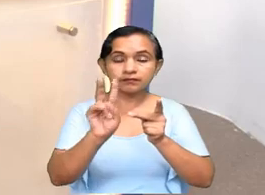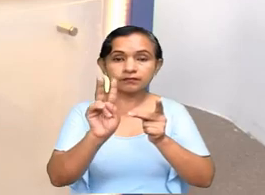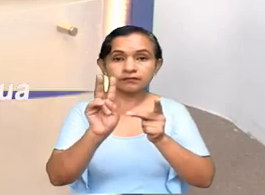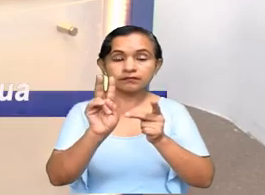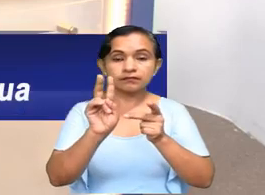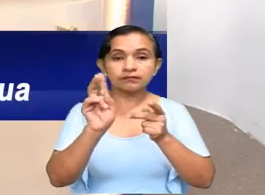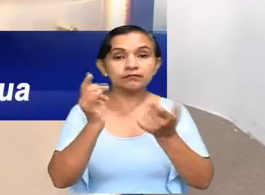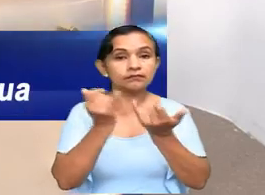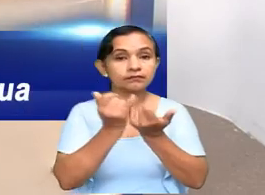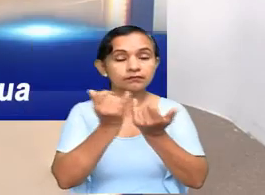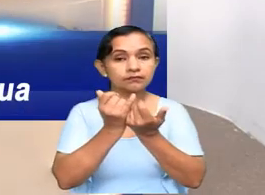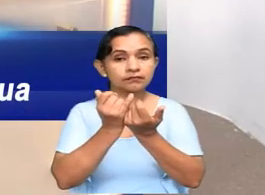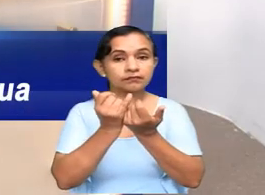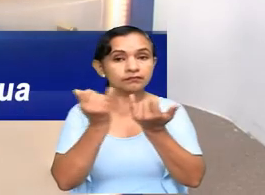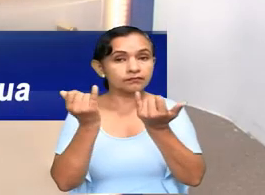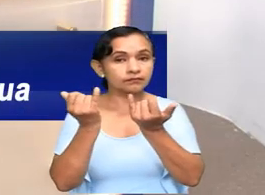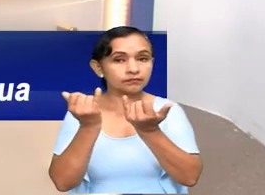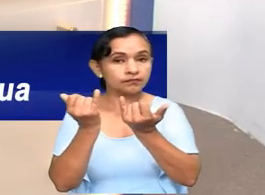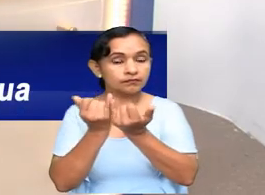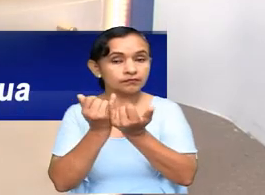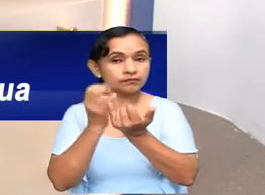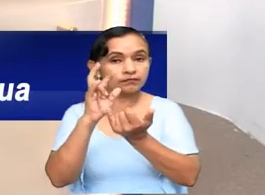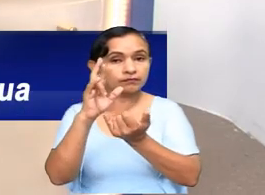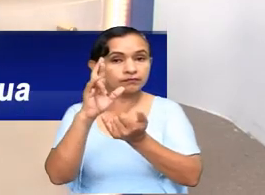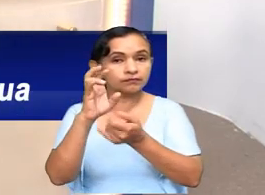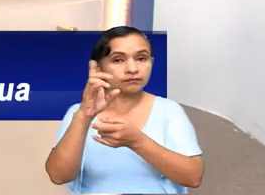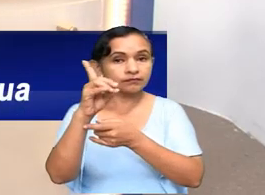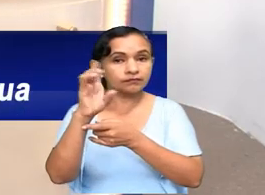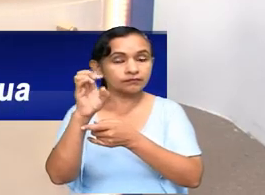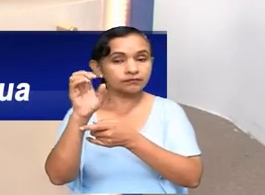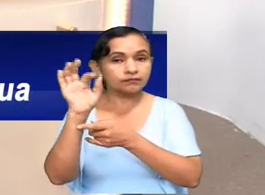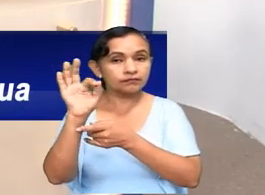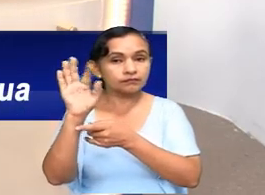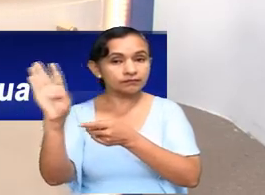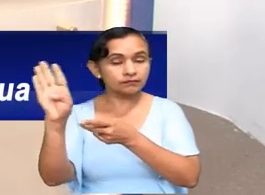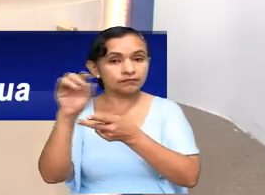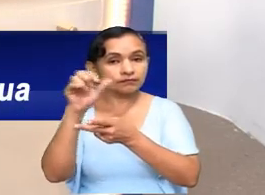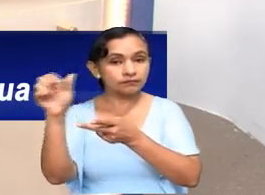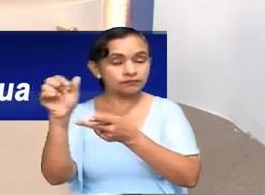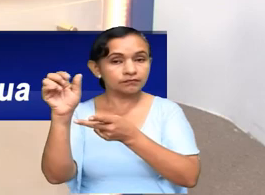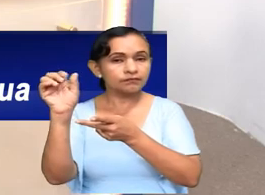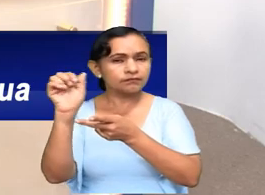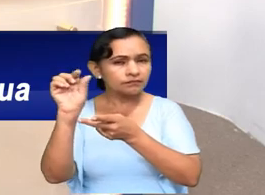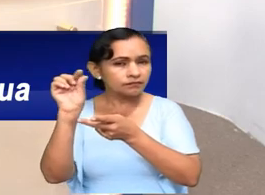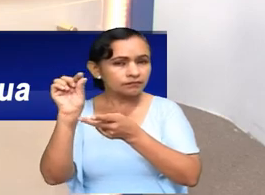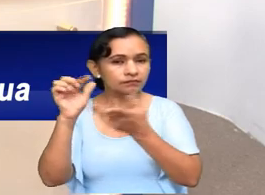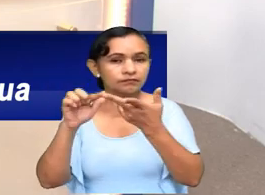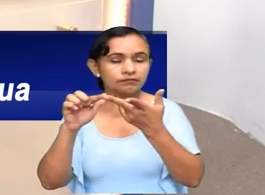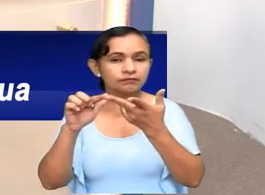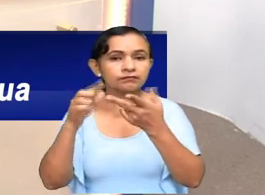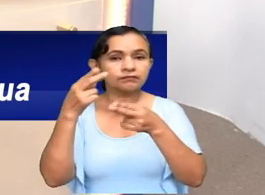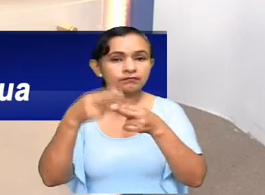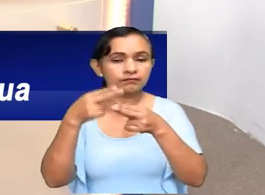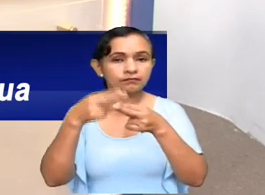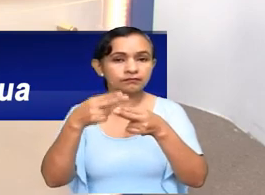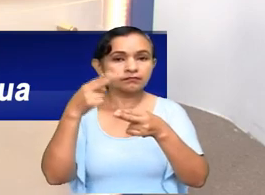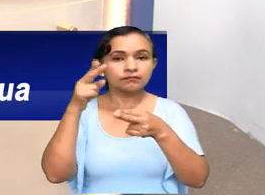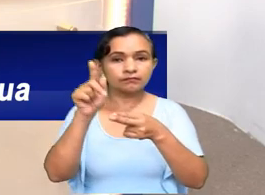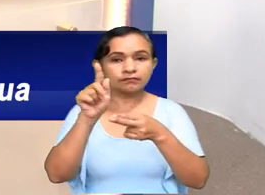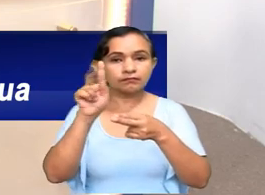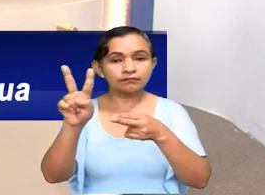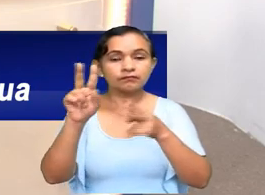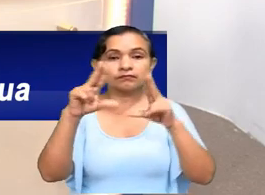nuestra transmisión simultánea en nuestras redes sociales de Facebook y Twitter, donde usted nos puede encontrar con el nombre de Canal